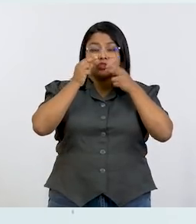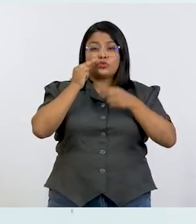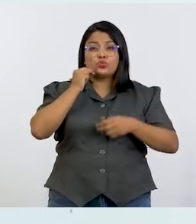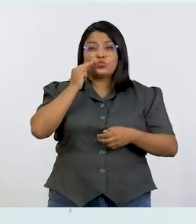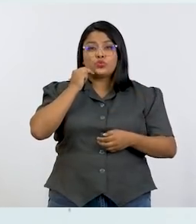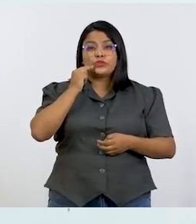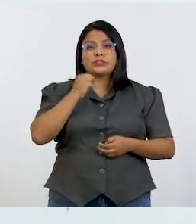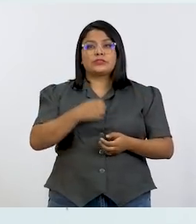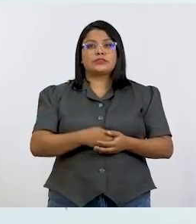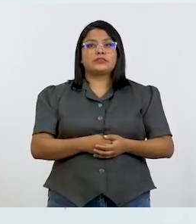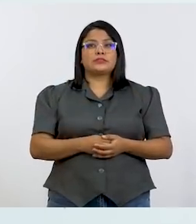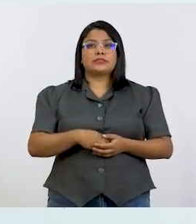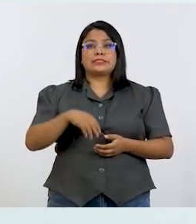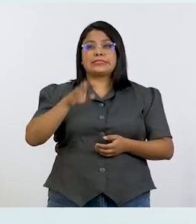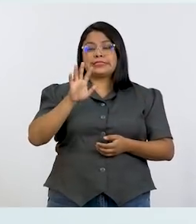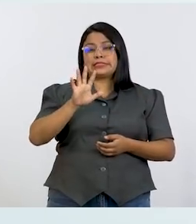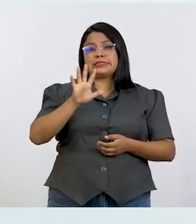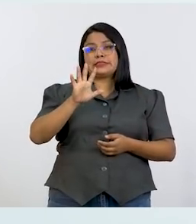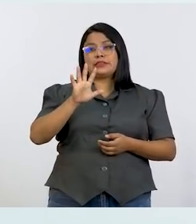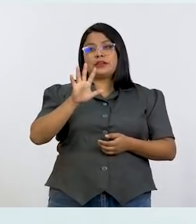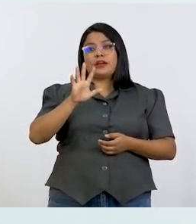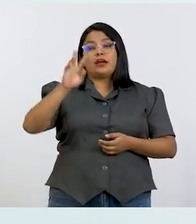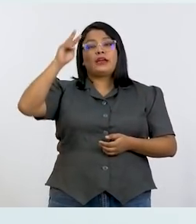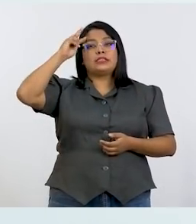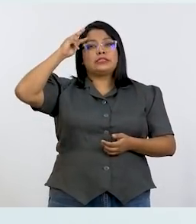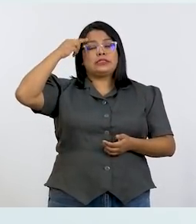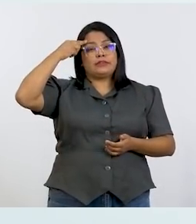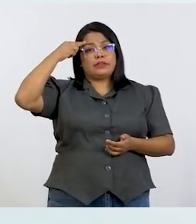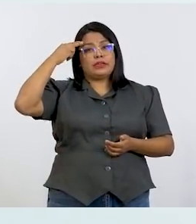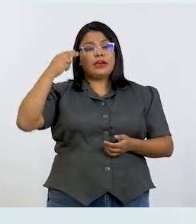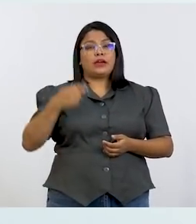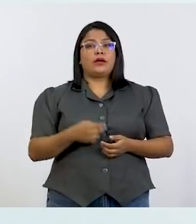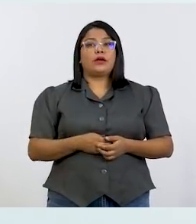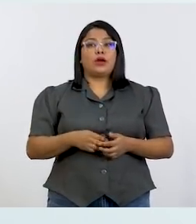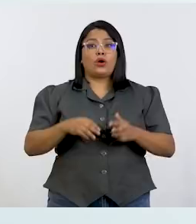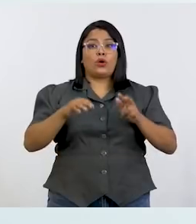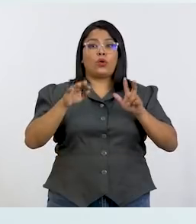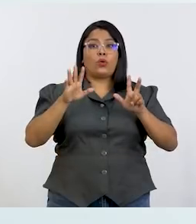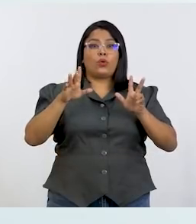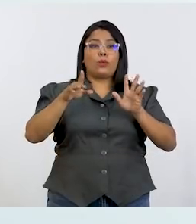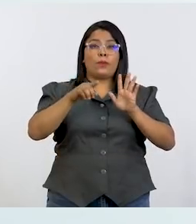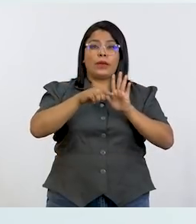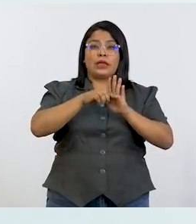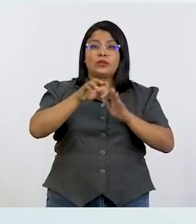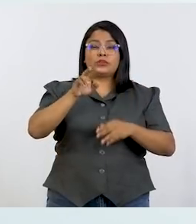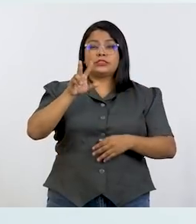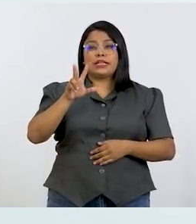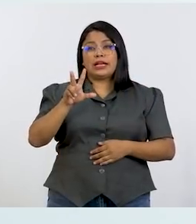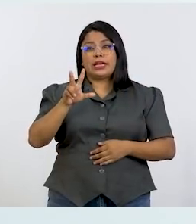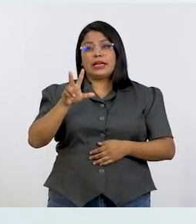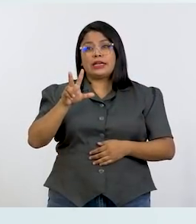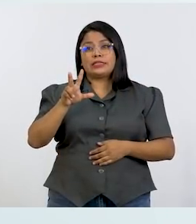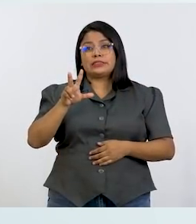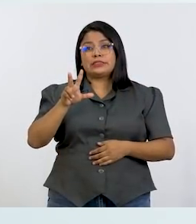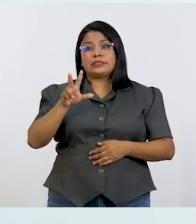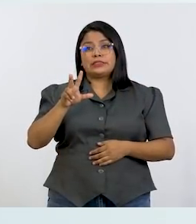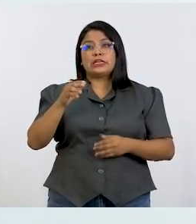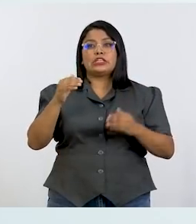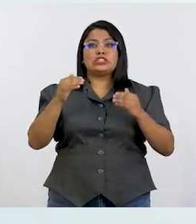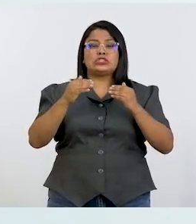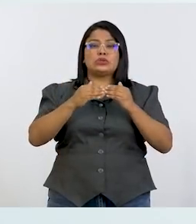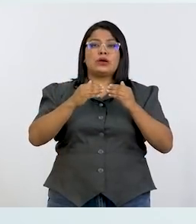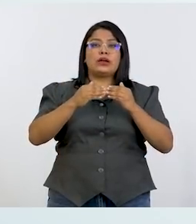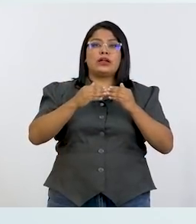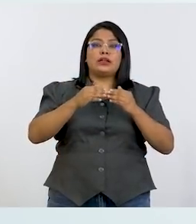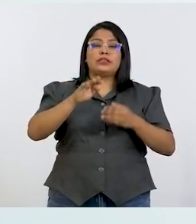Al observar los dulces que quedaron, tenemos 5. Eso quiere decir que esto de acá es igual